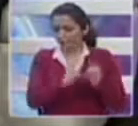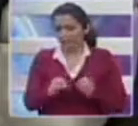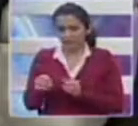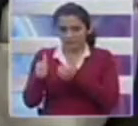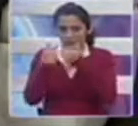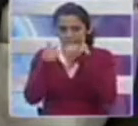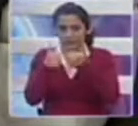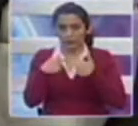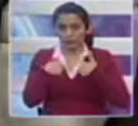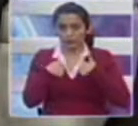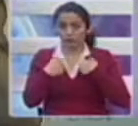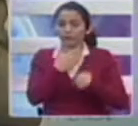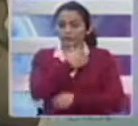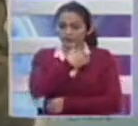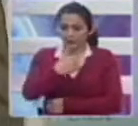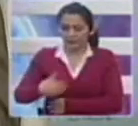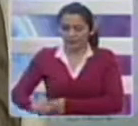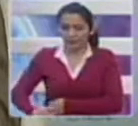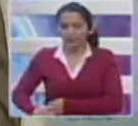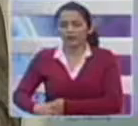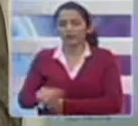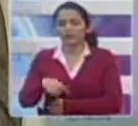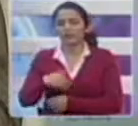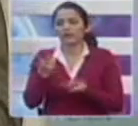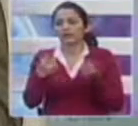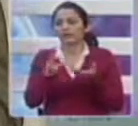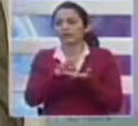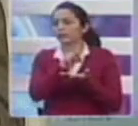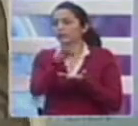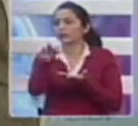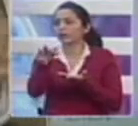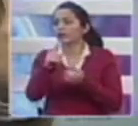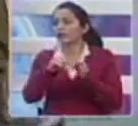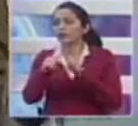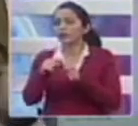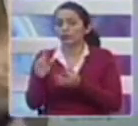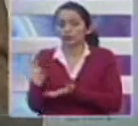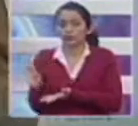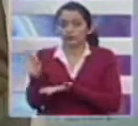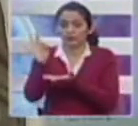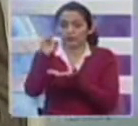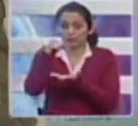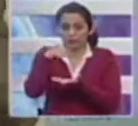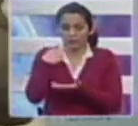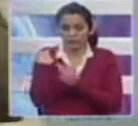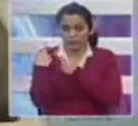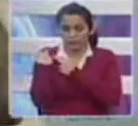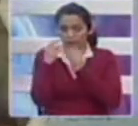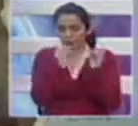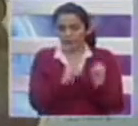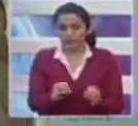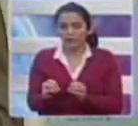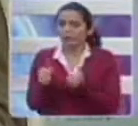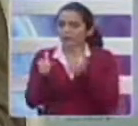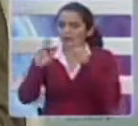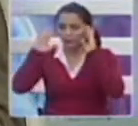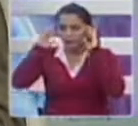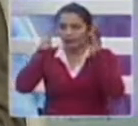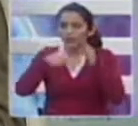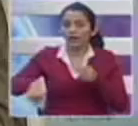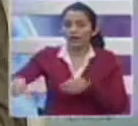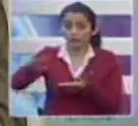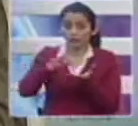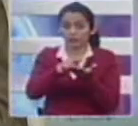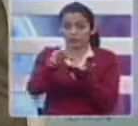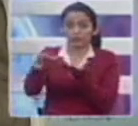de la comisión y como representante de las parroquias rurales, no se ha dejado a un lado las parroquias. Tenemos eventos en las propias